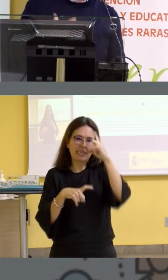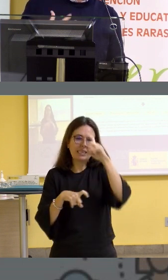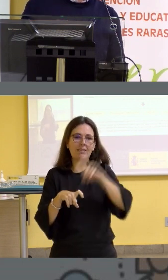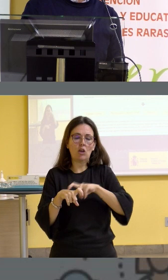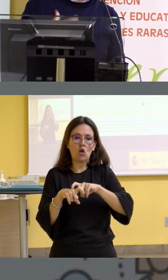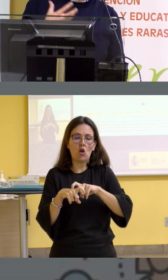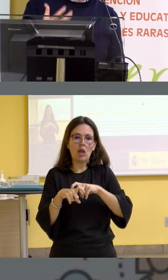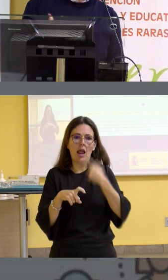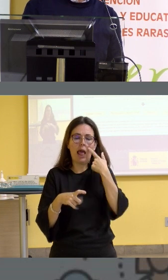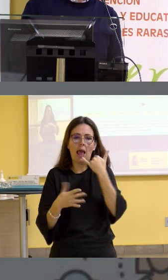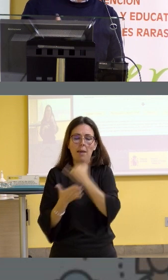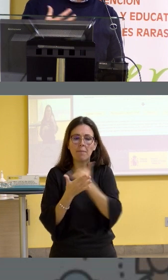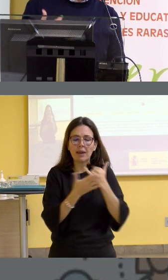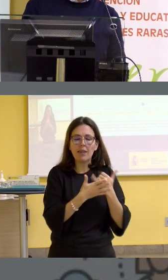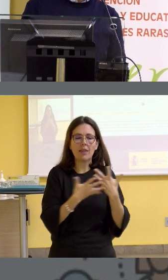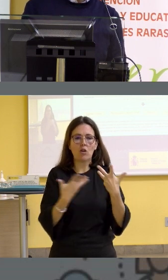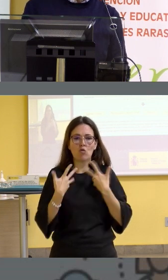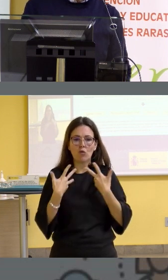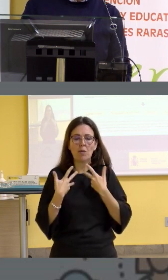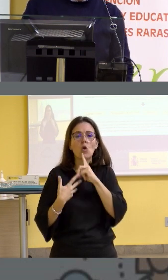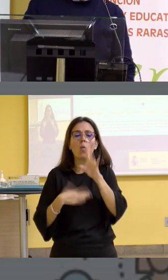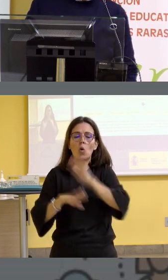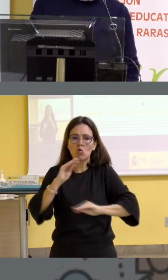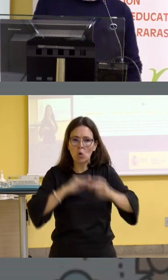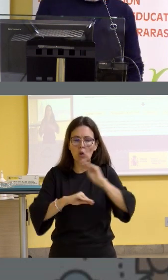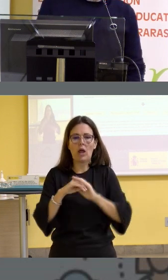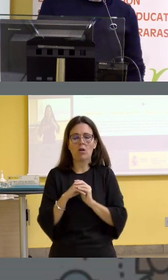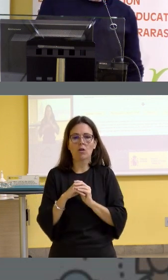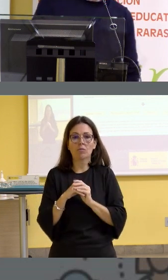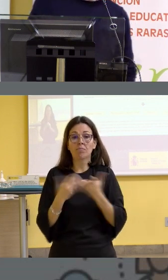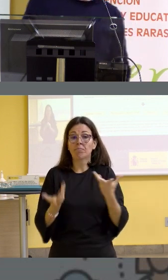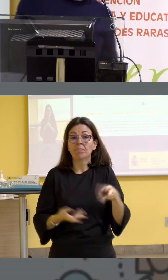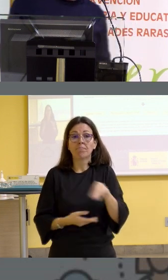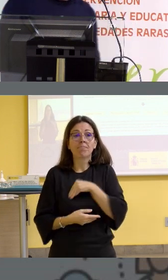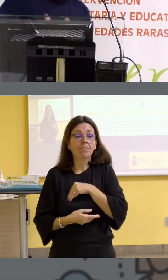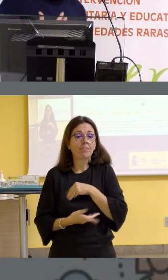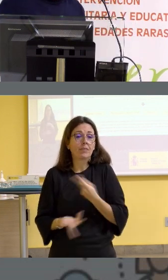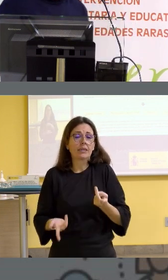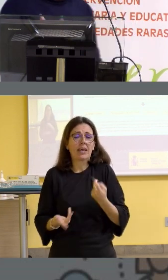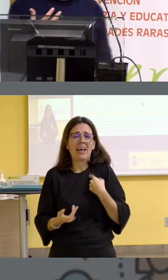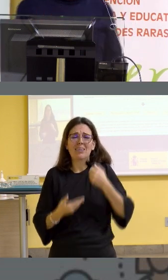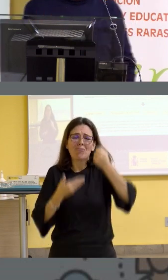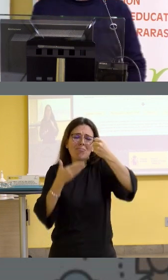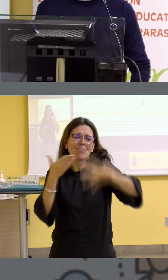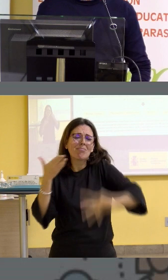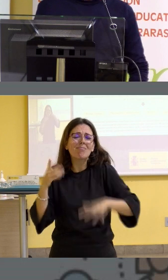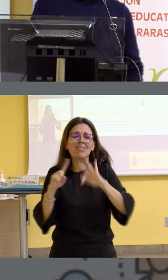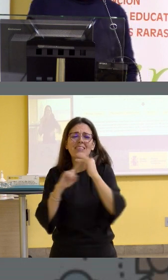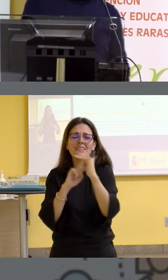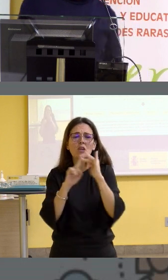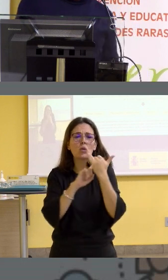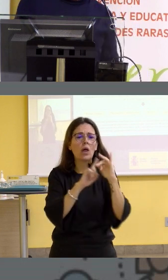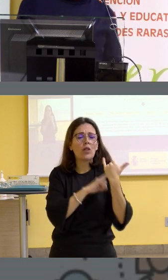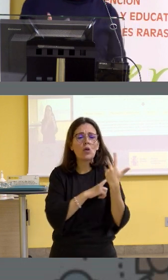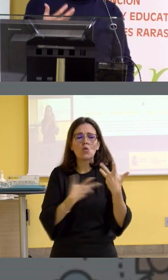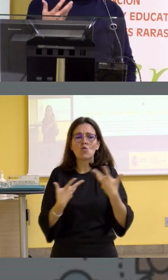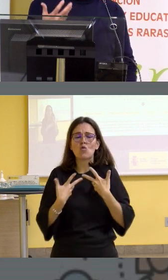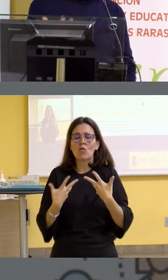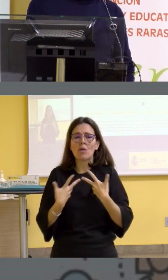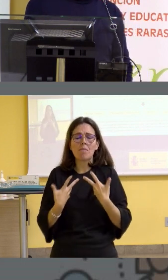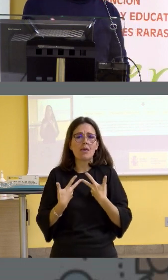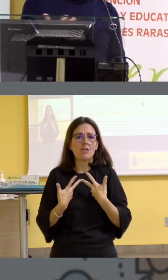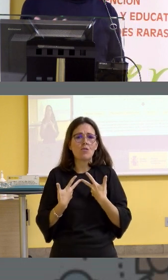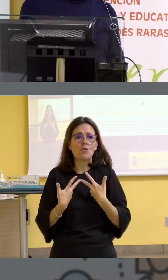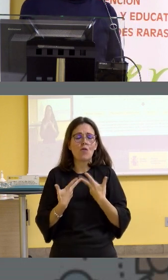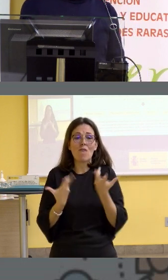a la experiencia del sufrimiento humano y su resolución. Lamentablemente hay una infinidad de escenarios donde el sufrimiento